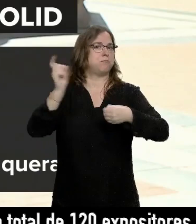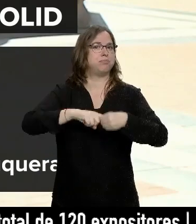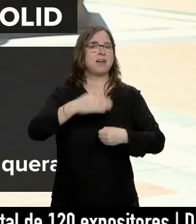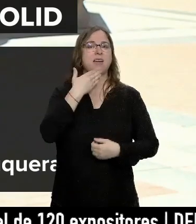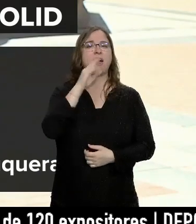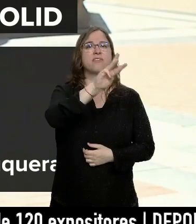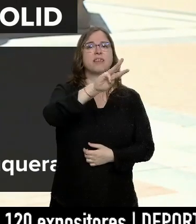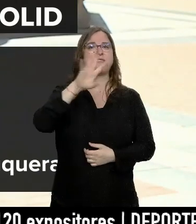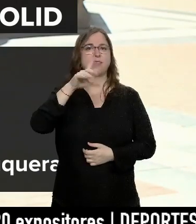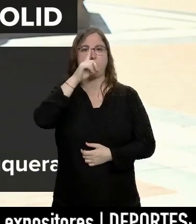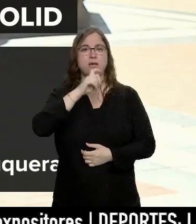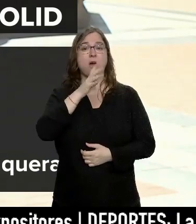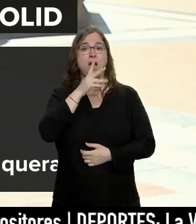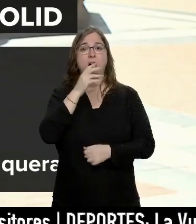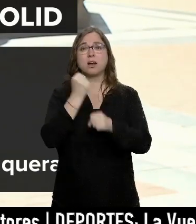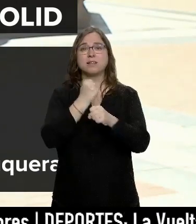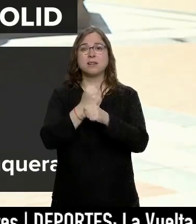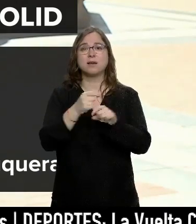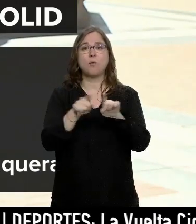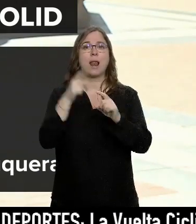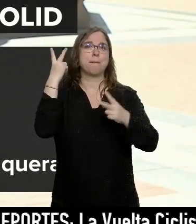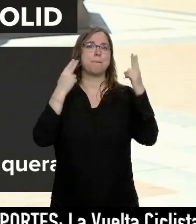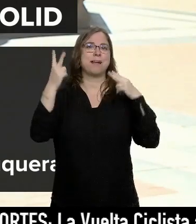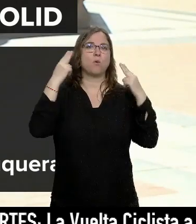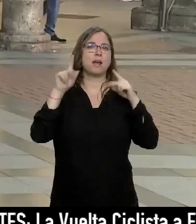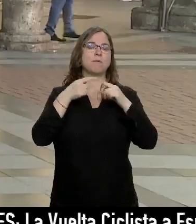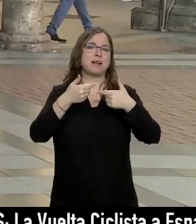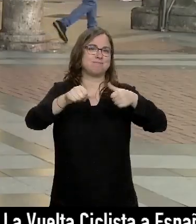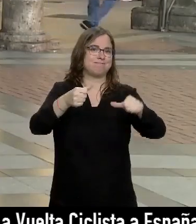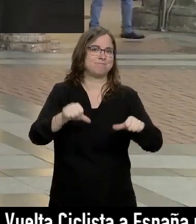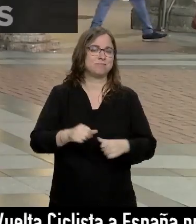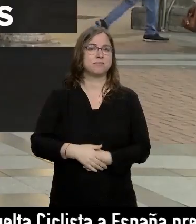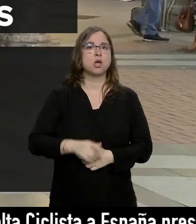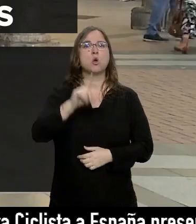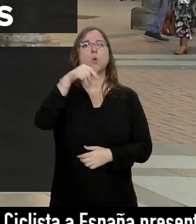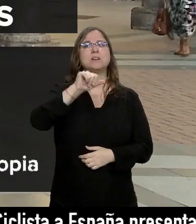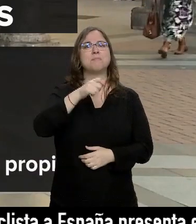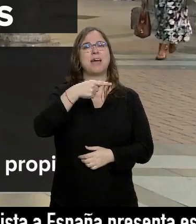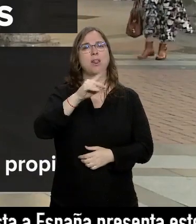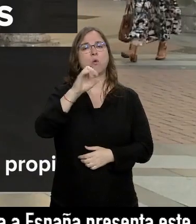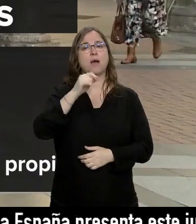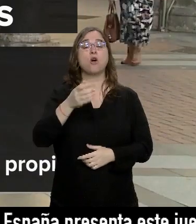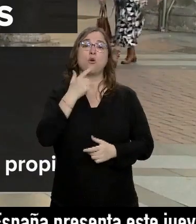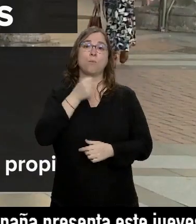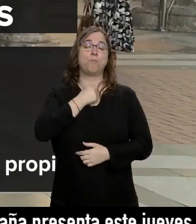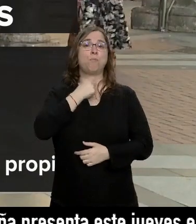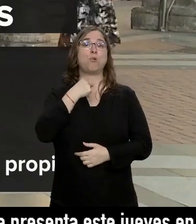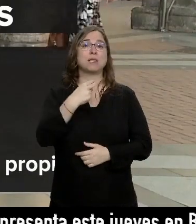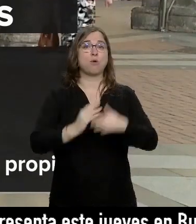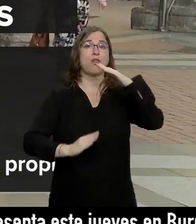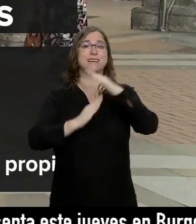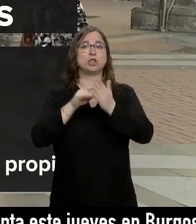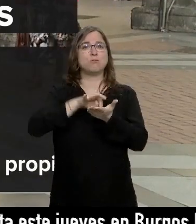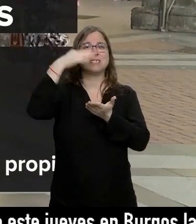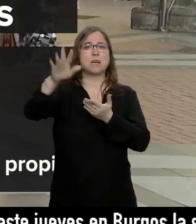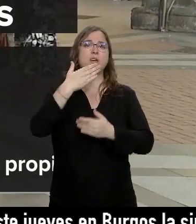tenía 35 años, ahora trabaja como peluquera y osteópata. Luis Miguel Durán fue portavoz de Stop Desahucios, tenía